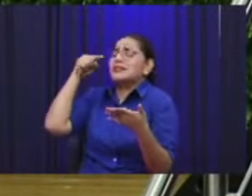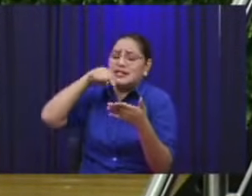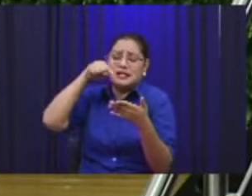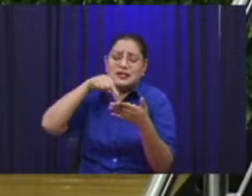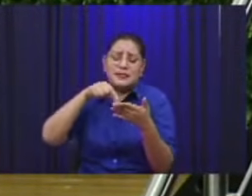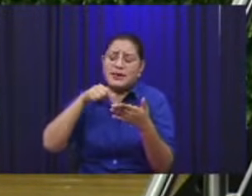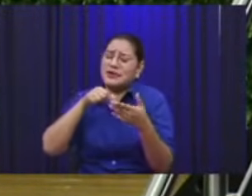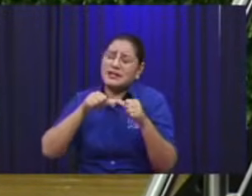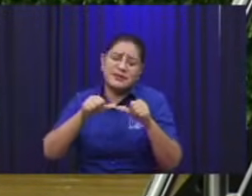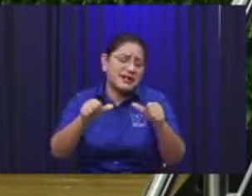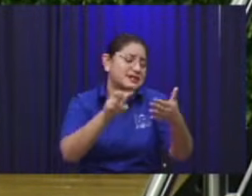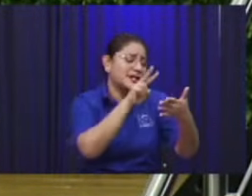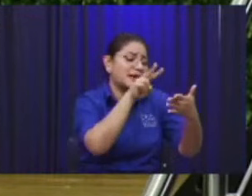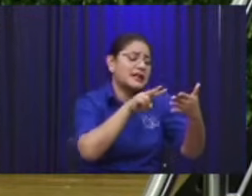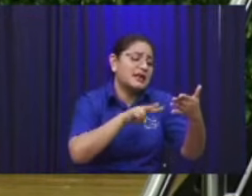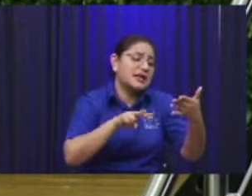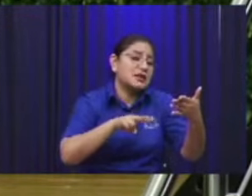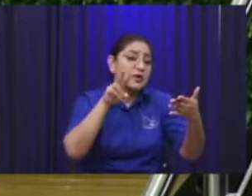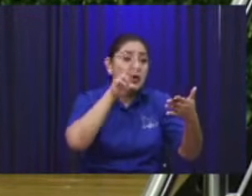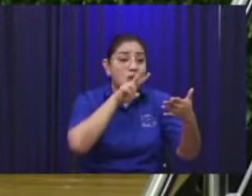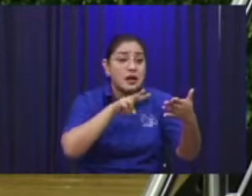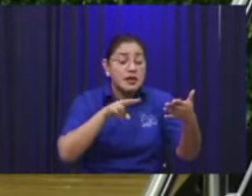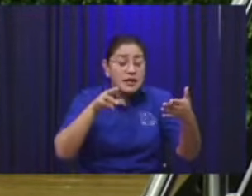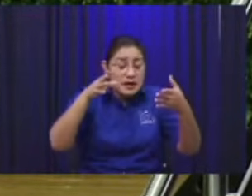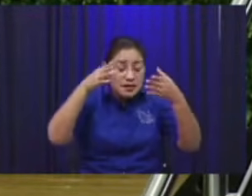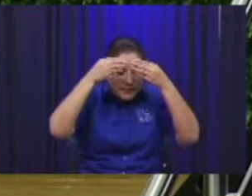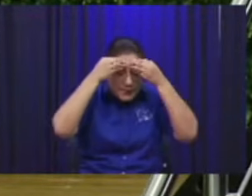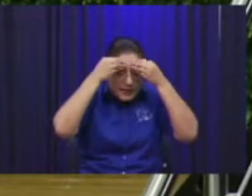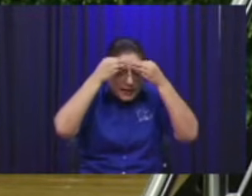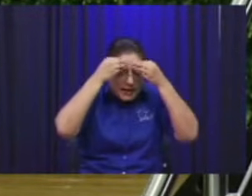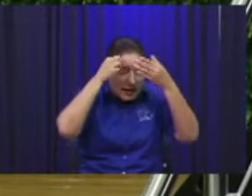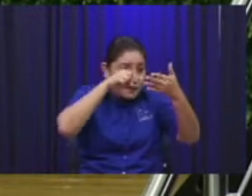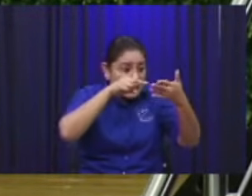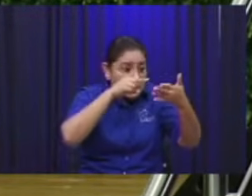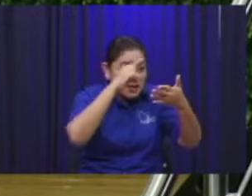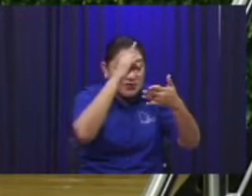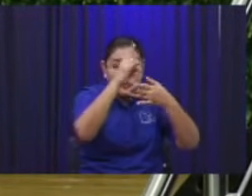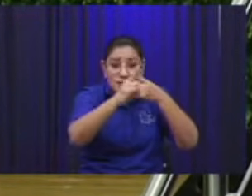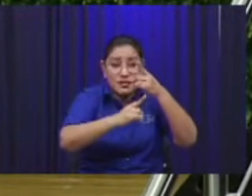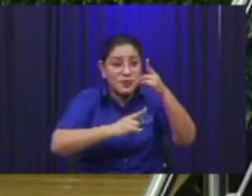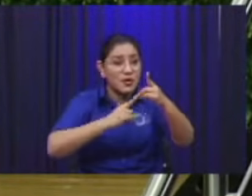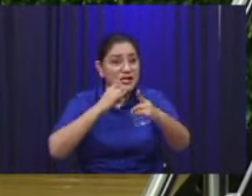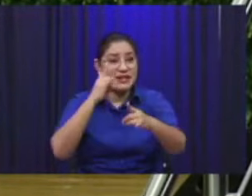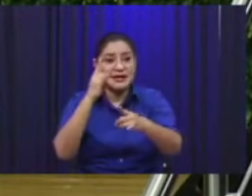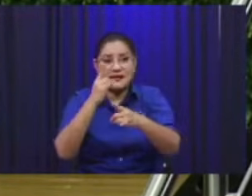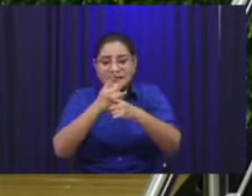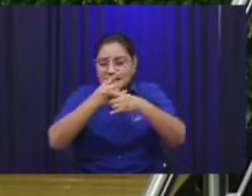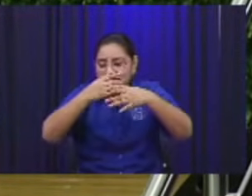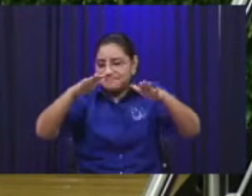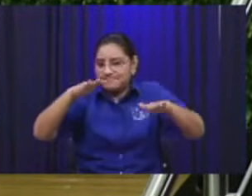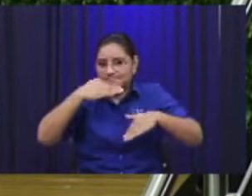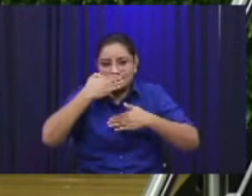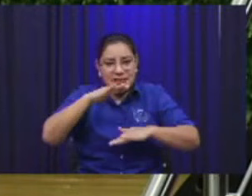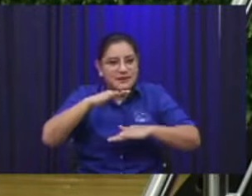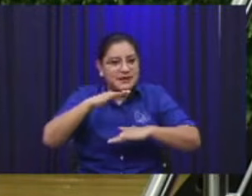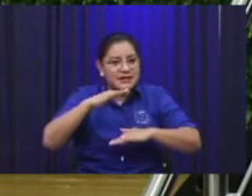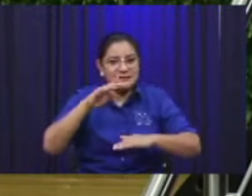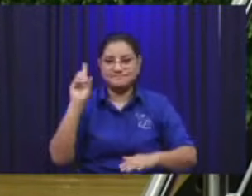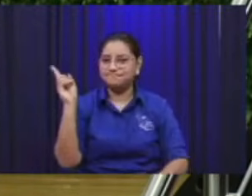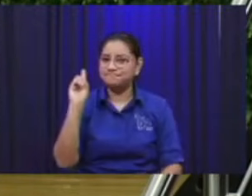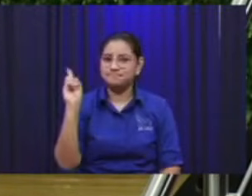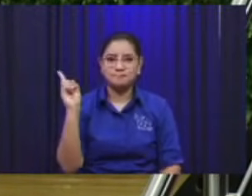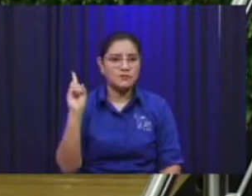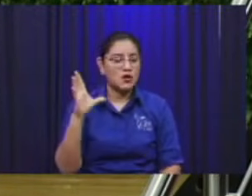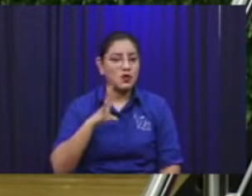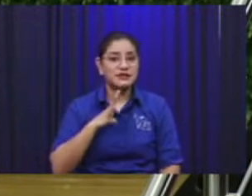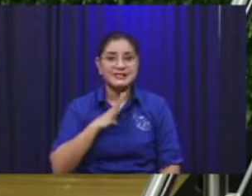mejor sigo leyendo en otras cosas es un universo es no tiene límites la palabra